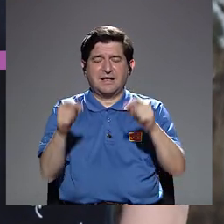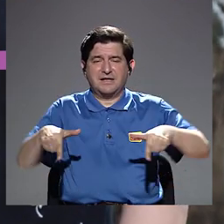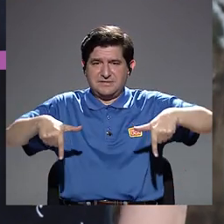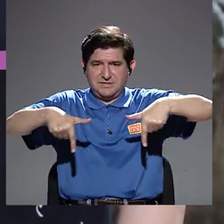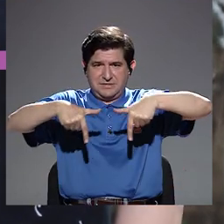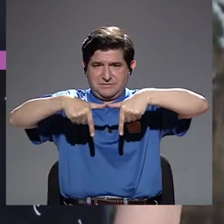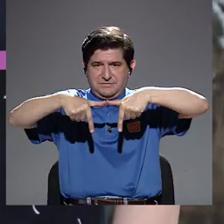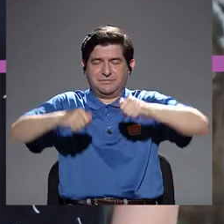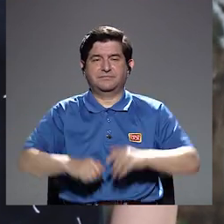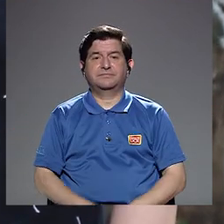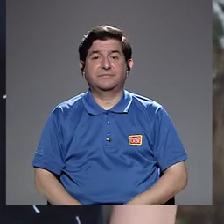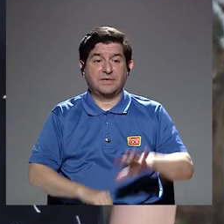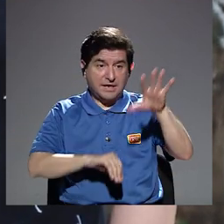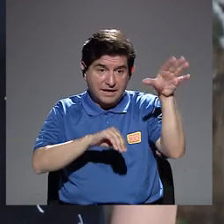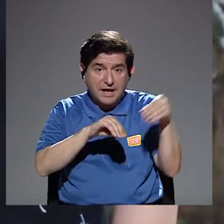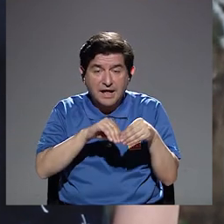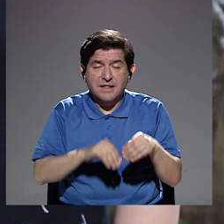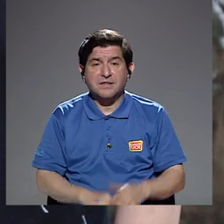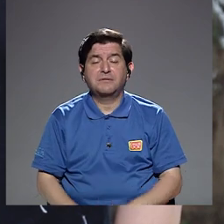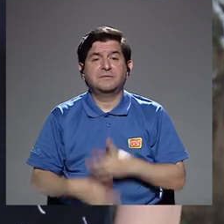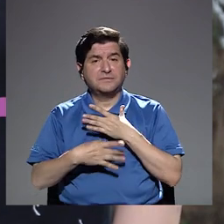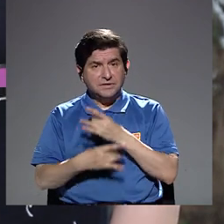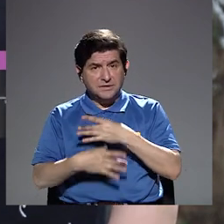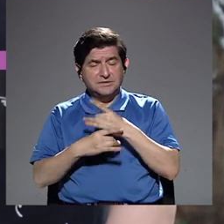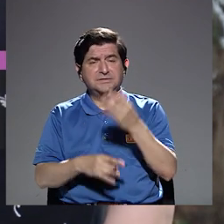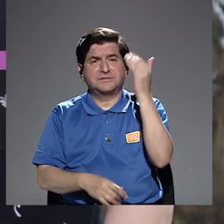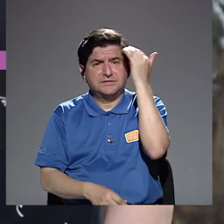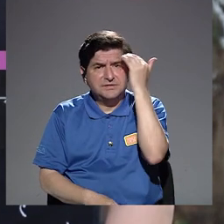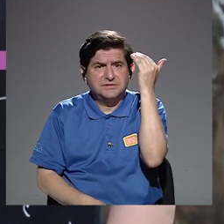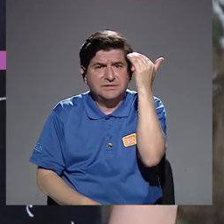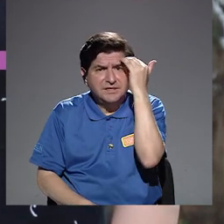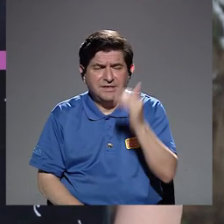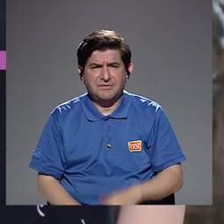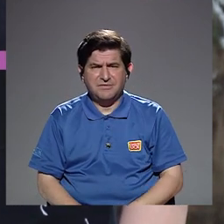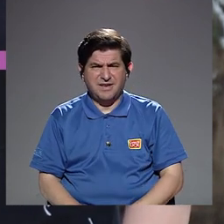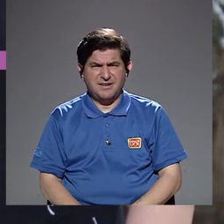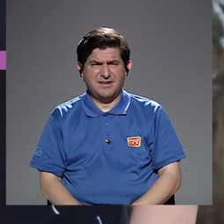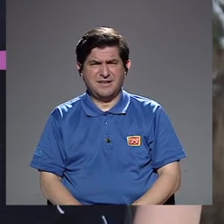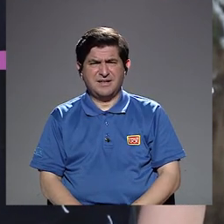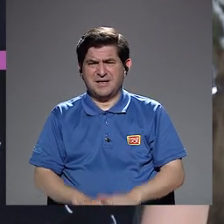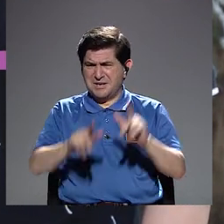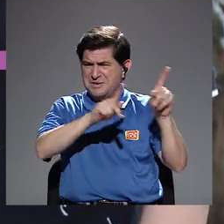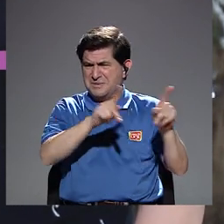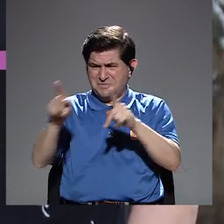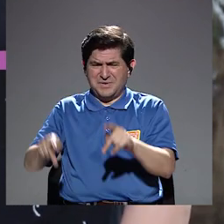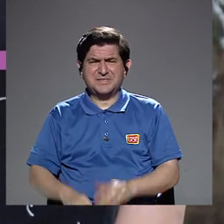u otras cosas. Además, entonces nos interesó conocer qué